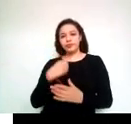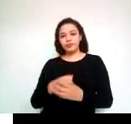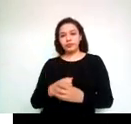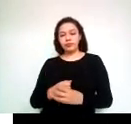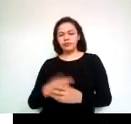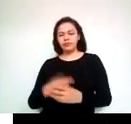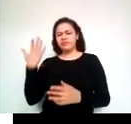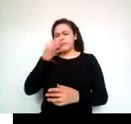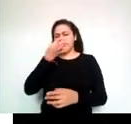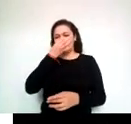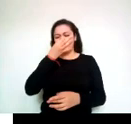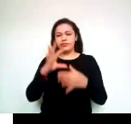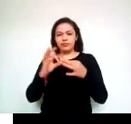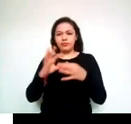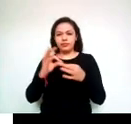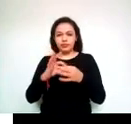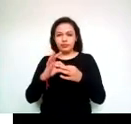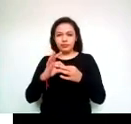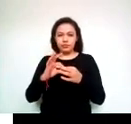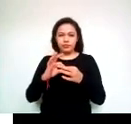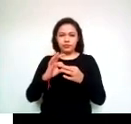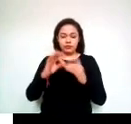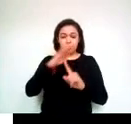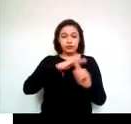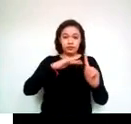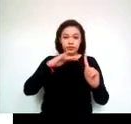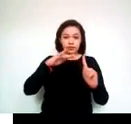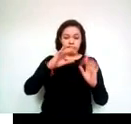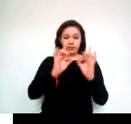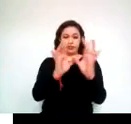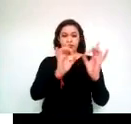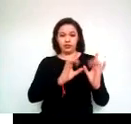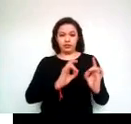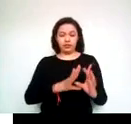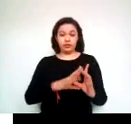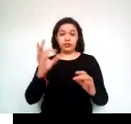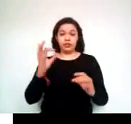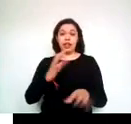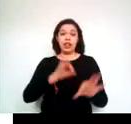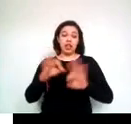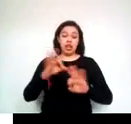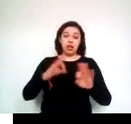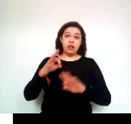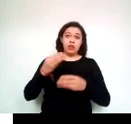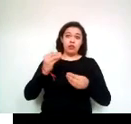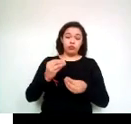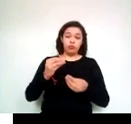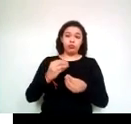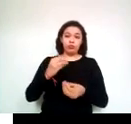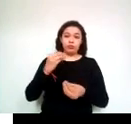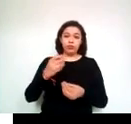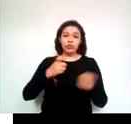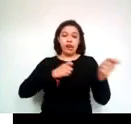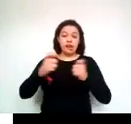minutos, los factores de riesgo psicosocial pueden presentarse en la carga de trabajo, haciendo un pequeño resumen, en el control del